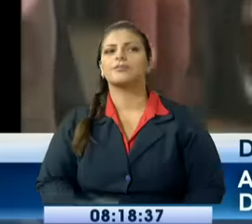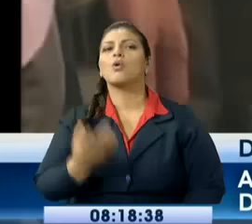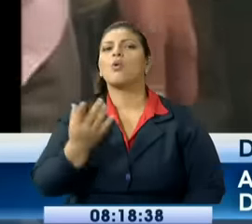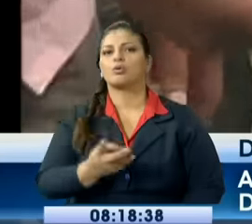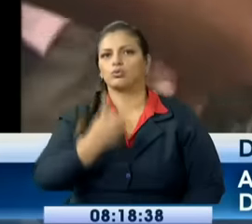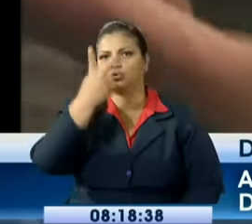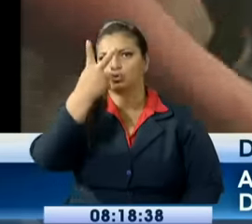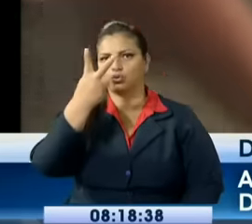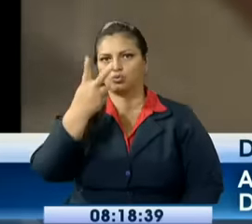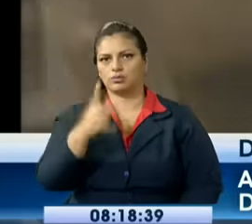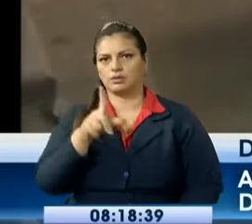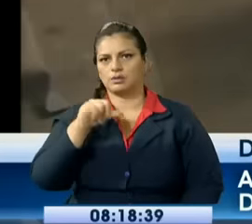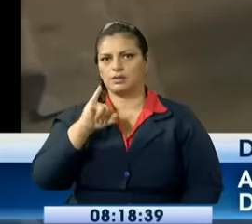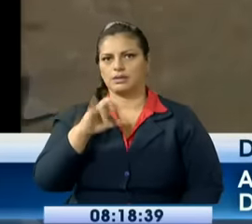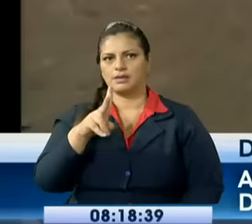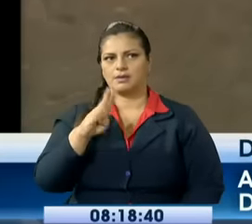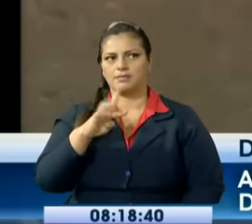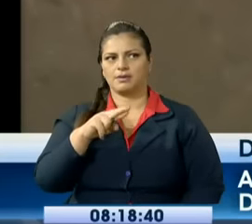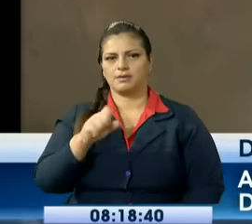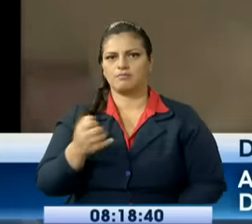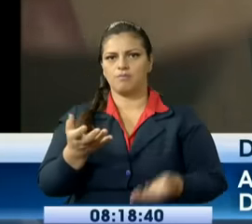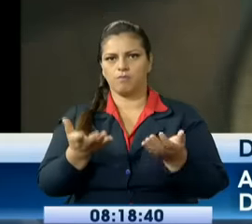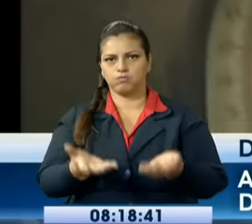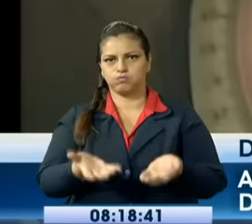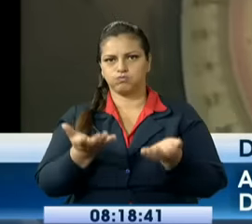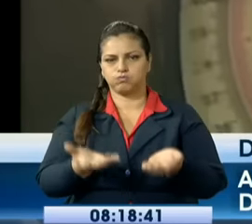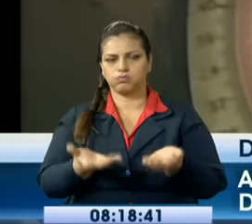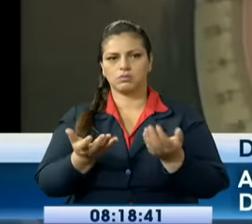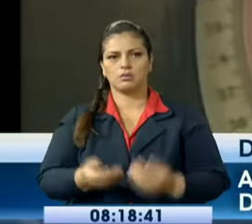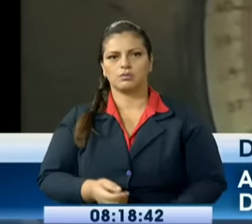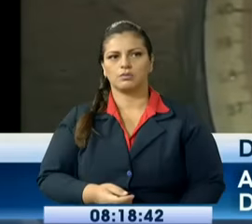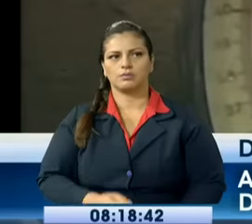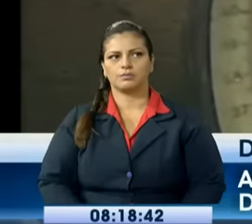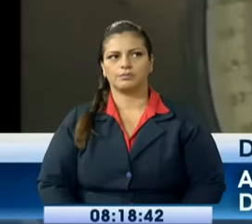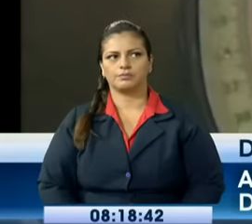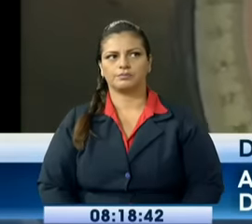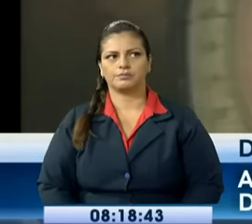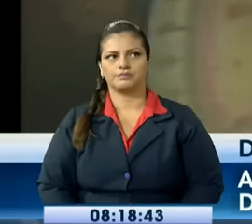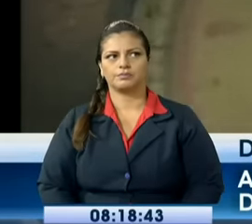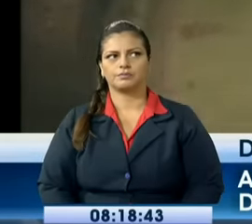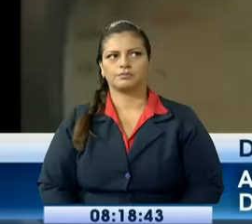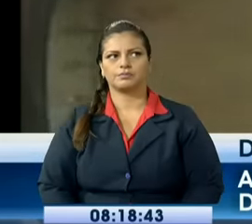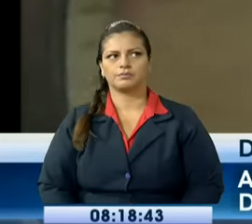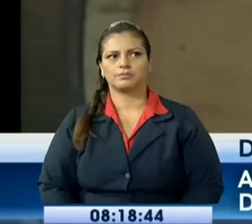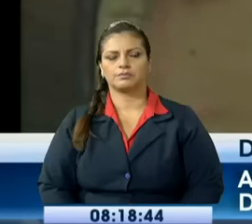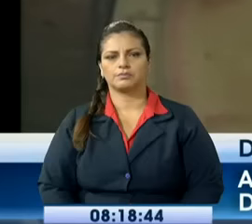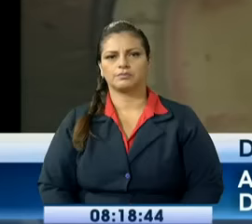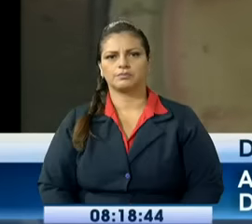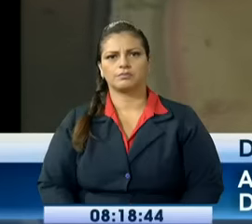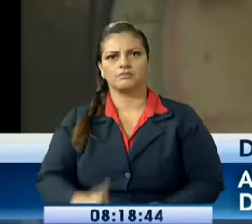2 libras. 2 libras. Aquí tiene que decir 2 libras. ¿Cuánto vemos ahí? Bueno, es más, no marca nada, ¿o...? No,